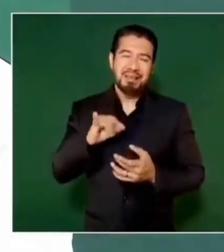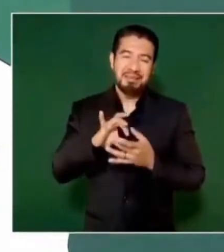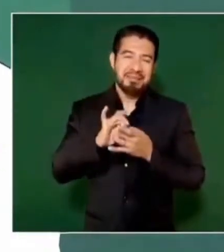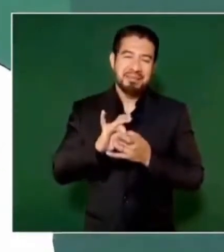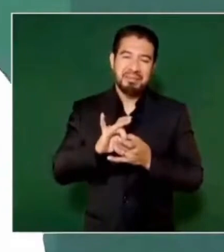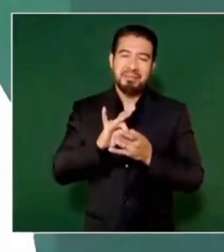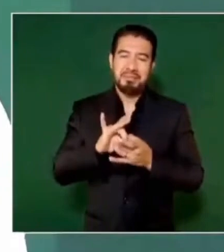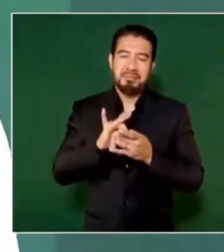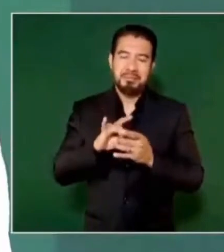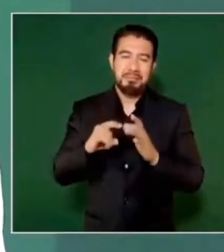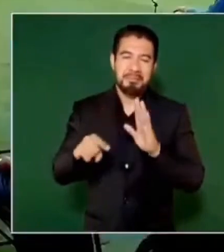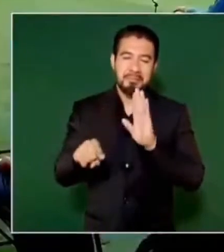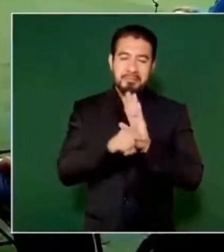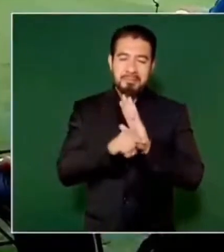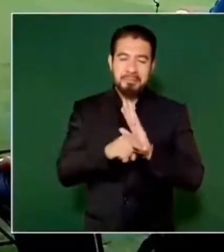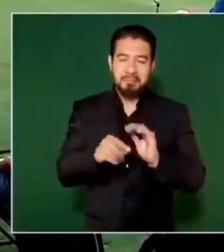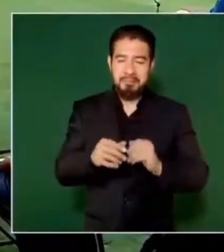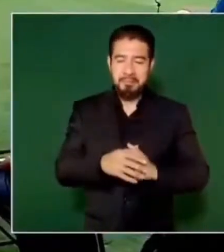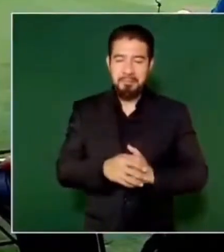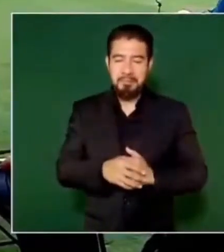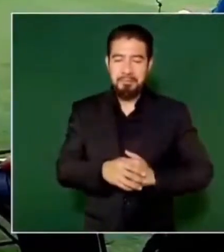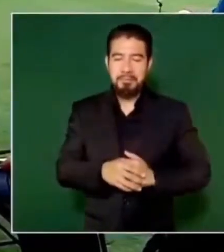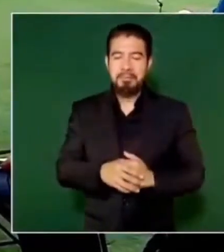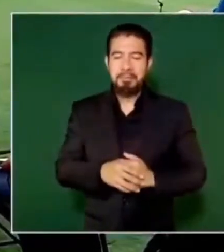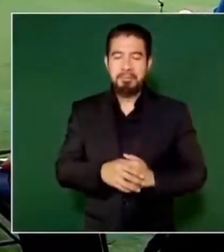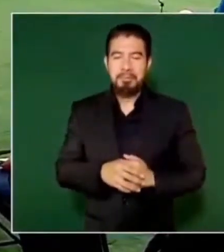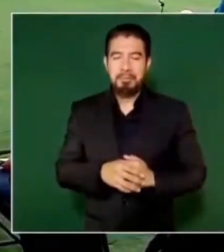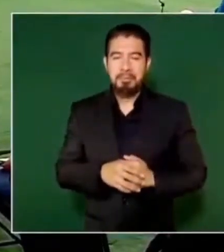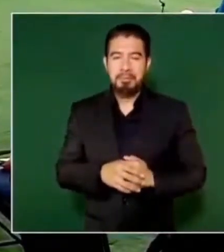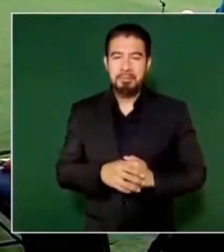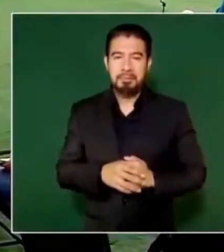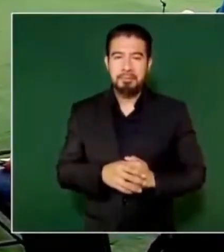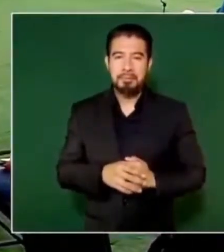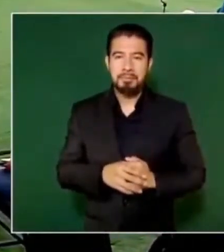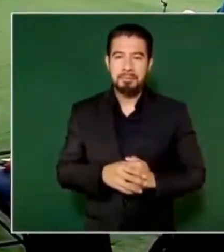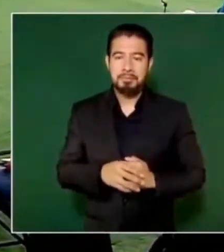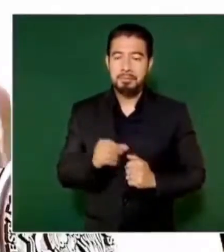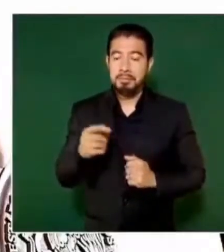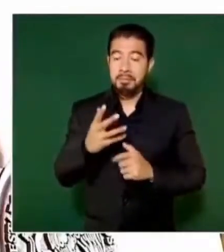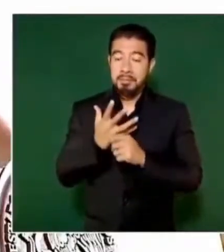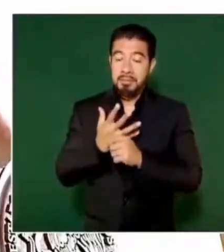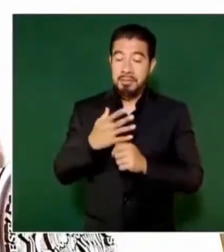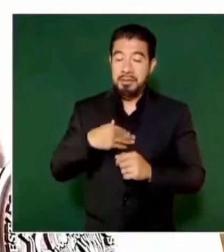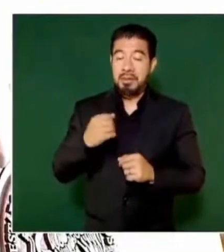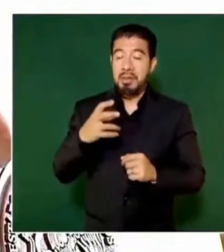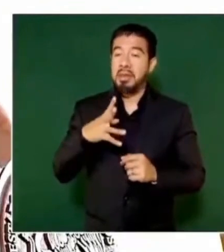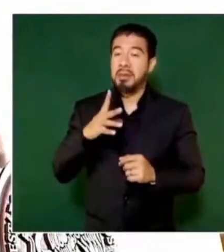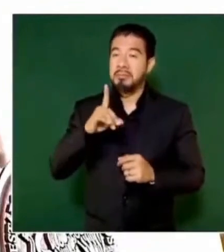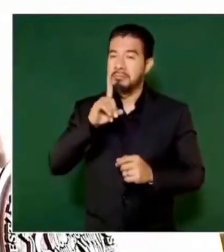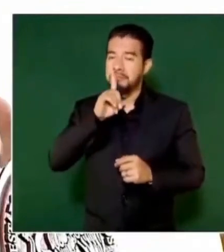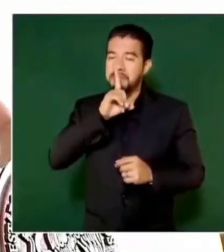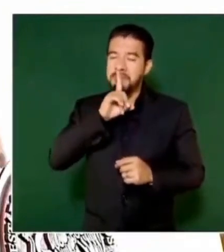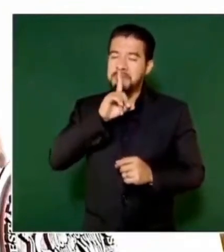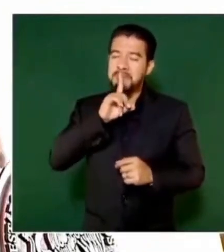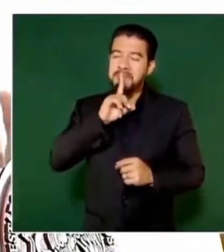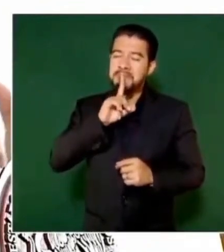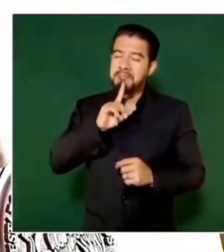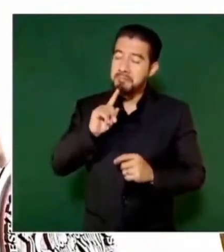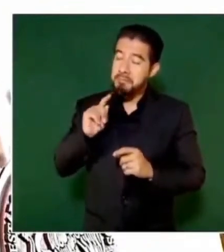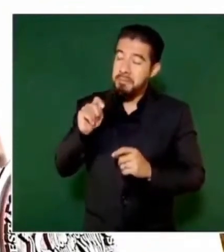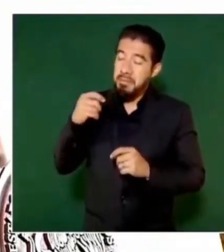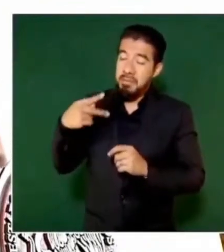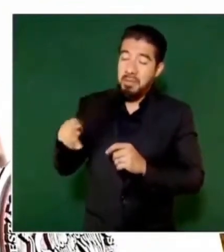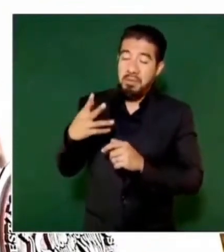porque no fue Goebbels el creador de que una mentira que se repite muchas veces puede convertirse en